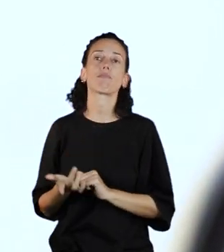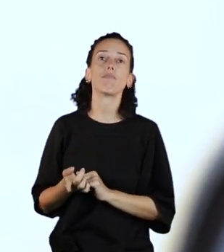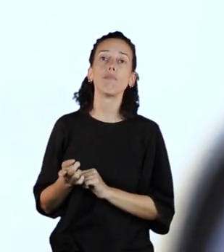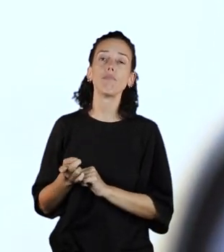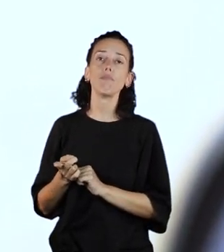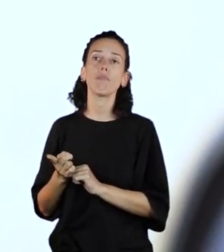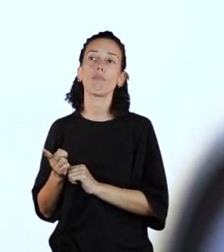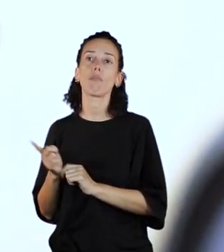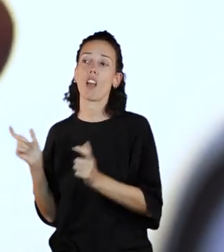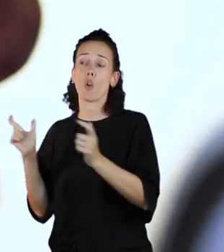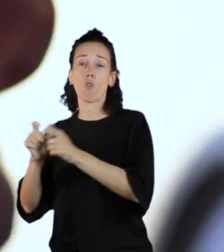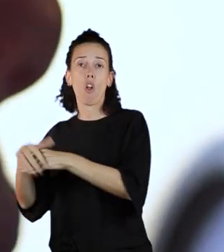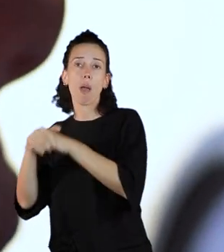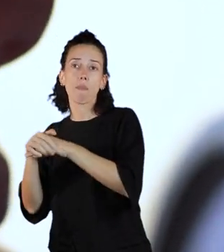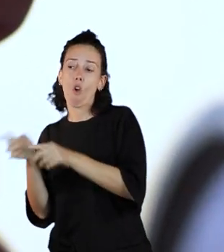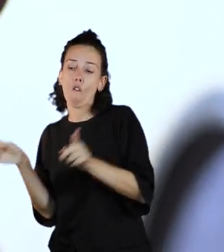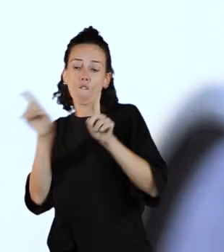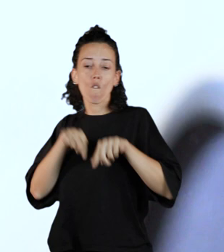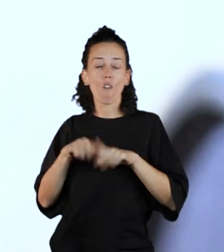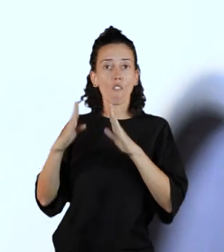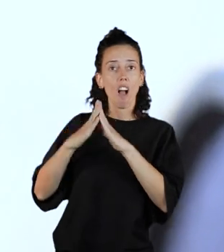Y volvió de una comida.